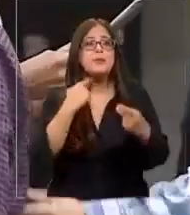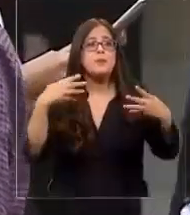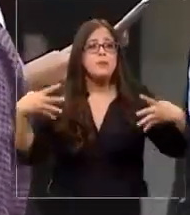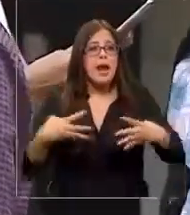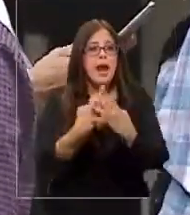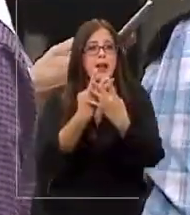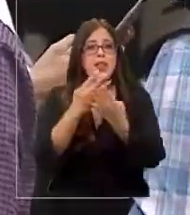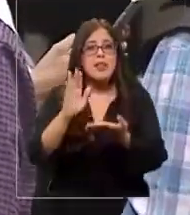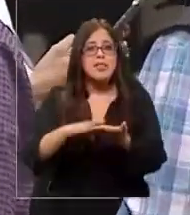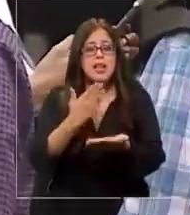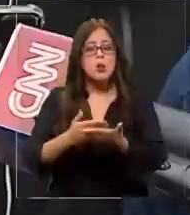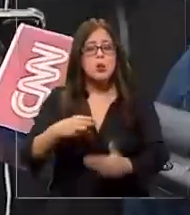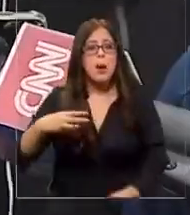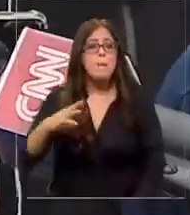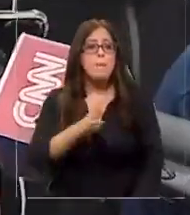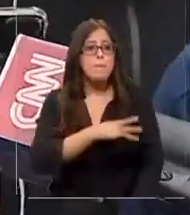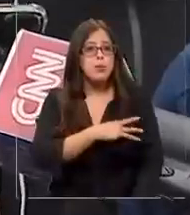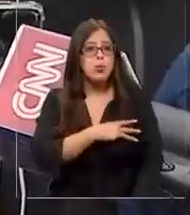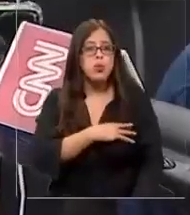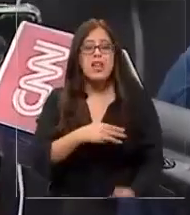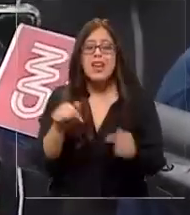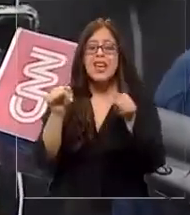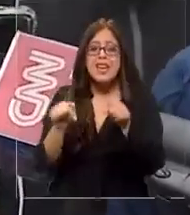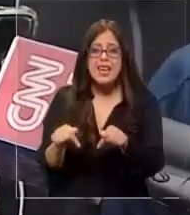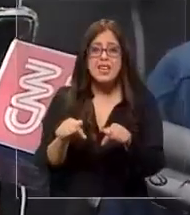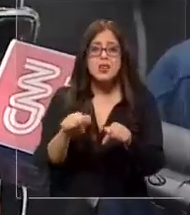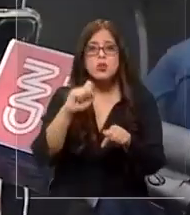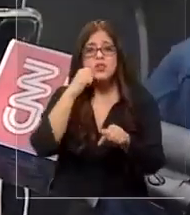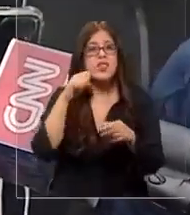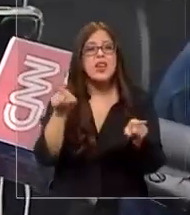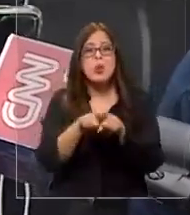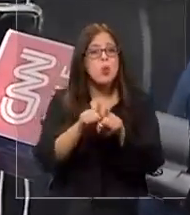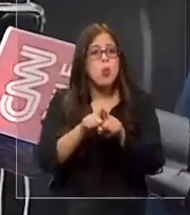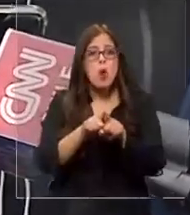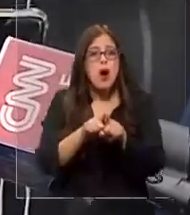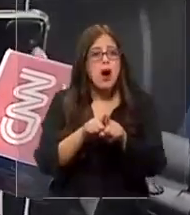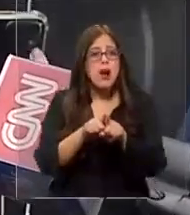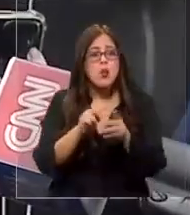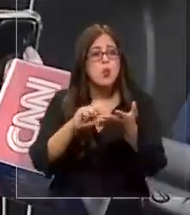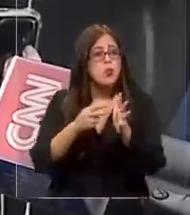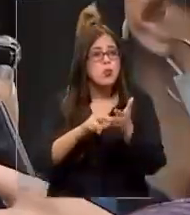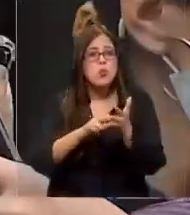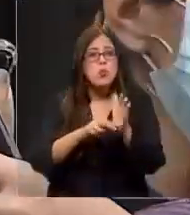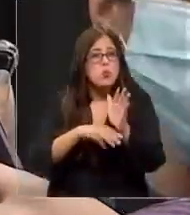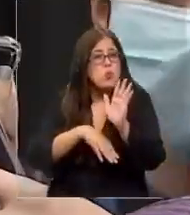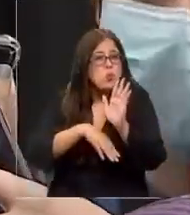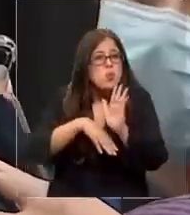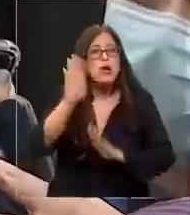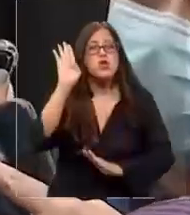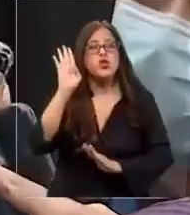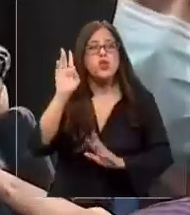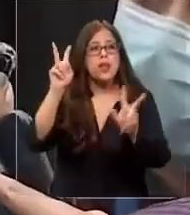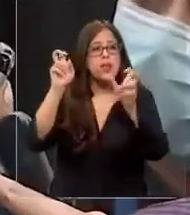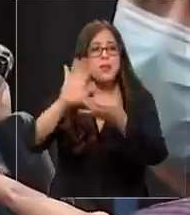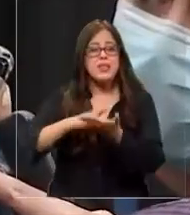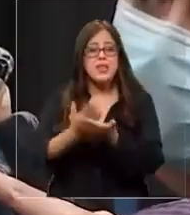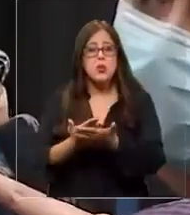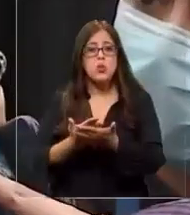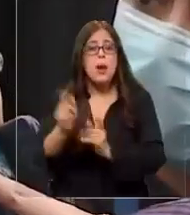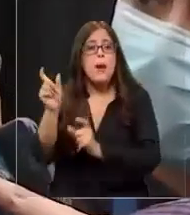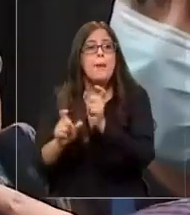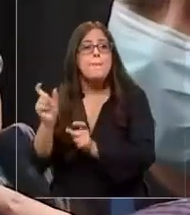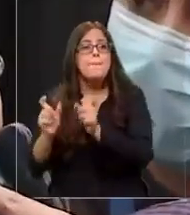de salud metropolitana. Esto es realmente una tragedia desde el punto de vista de salud. Nuestros pacientes que tenían